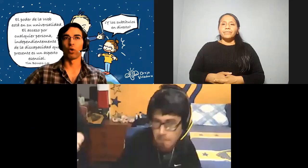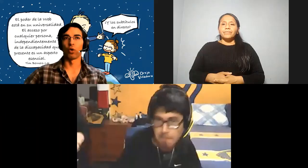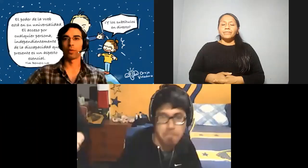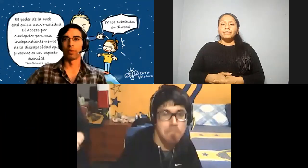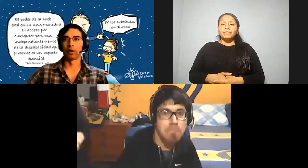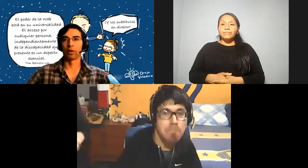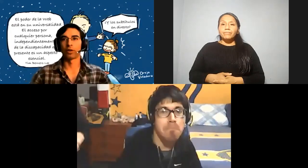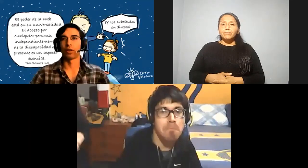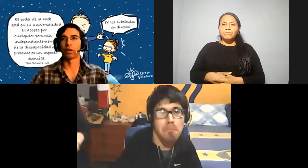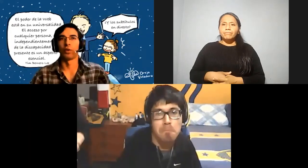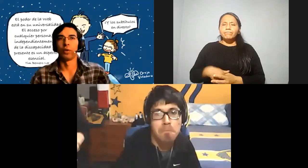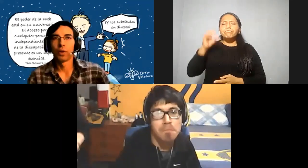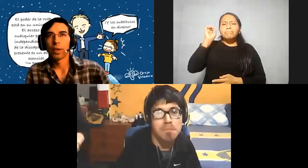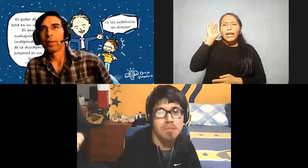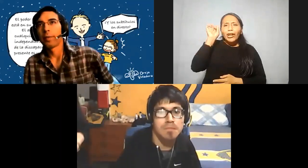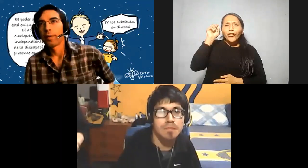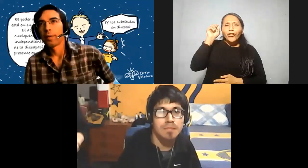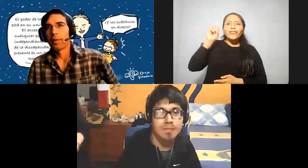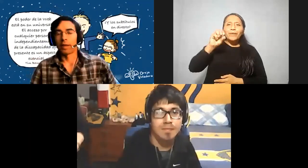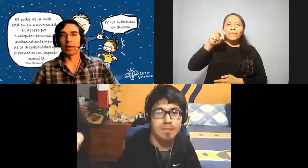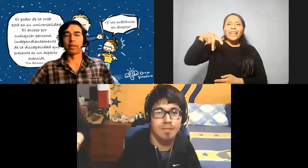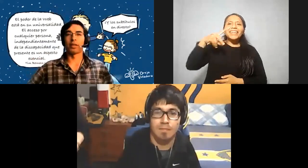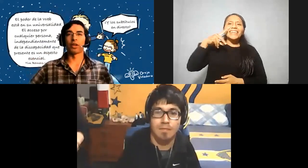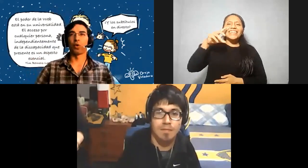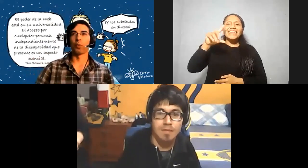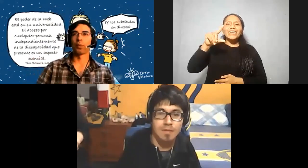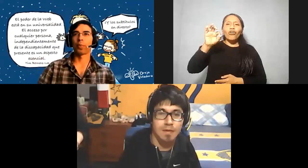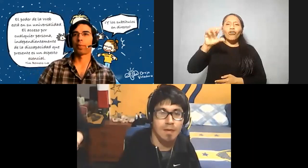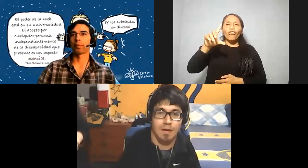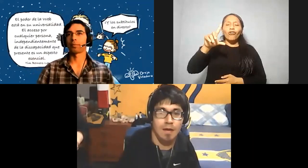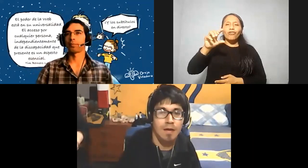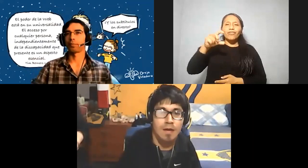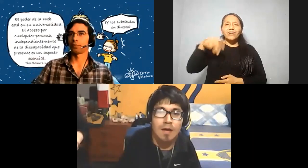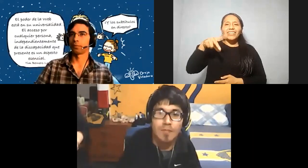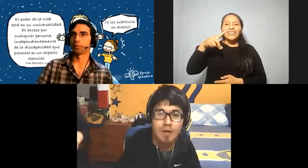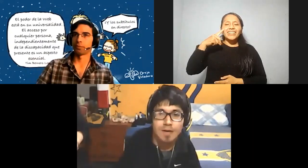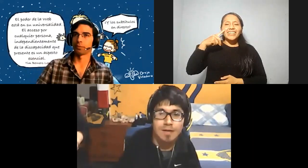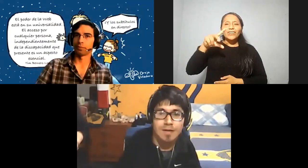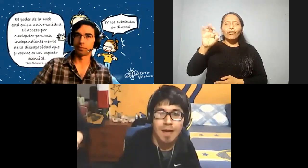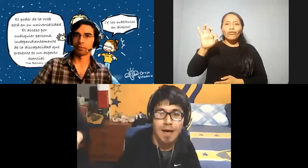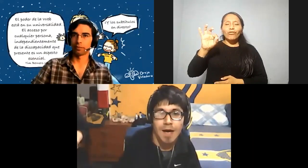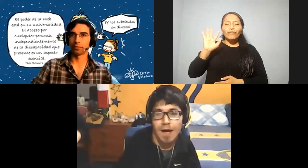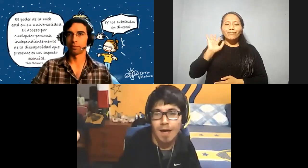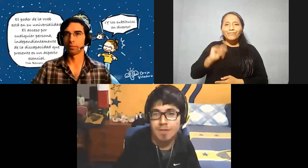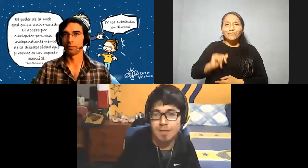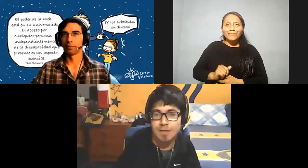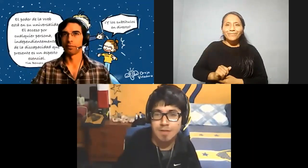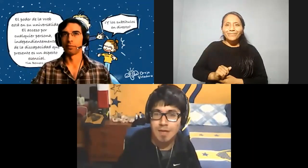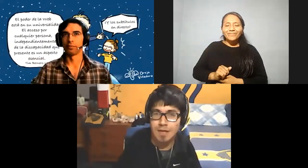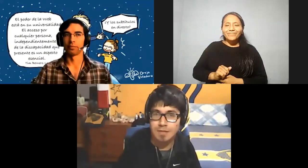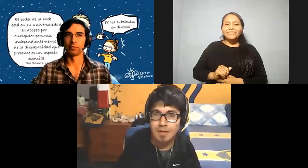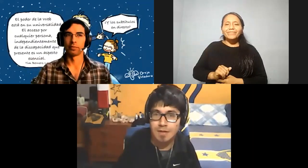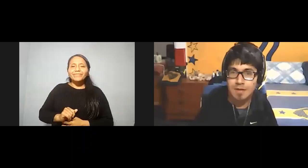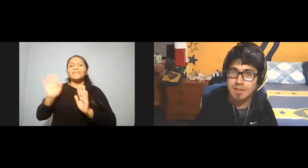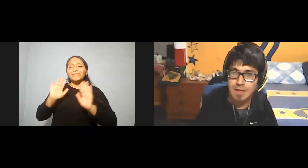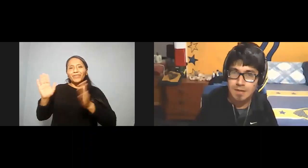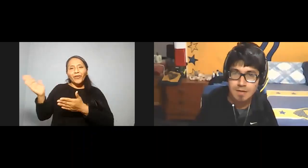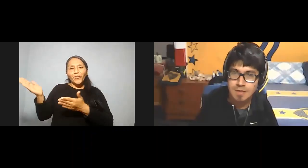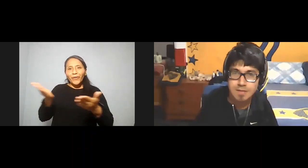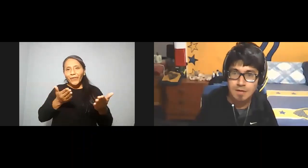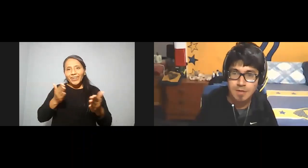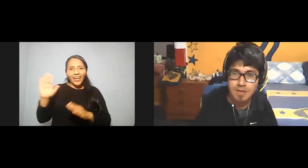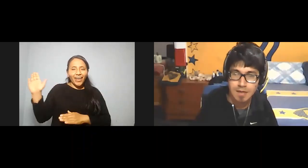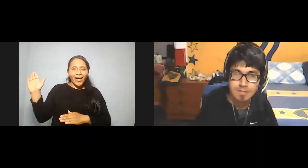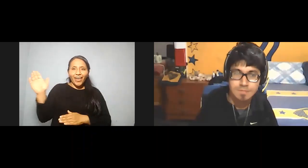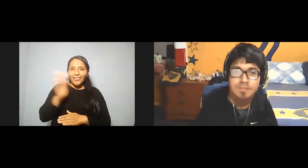Nico, mejor dicho, Nico. Adelante, Nico. Bueno, hola a todos, a todas y a